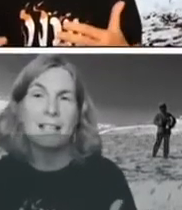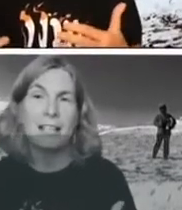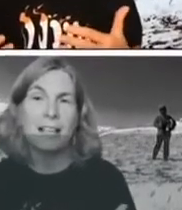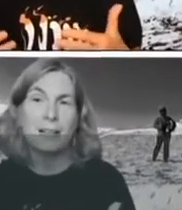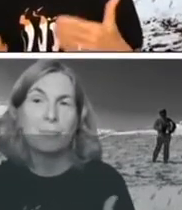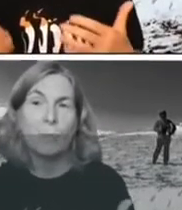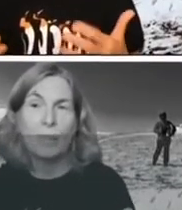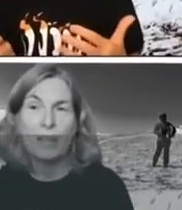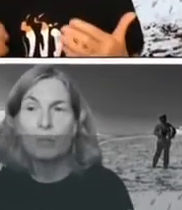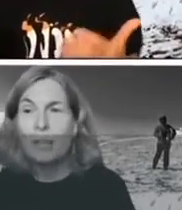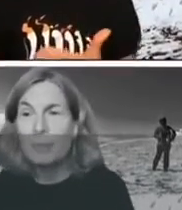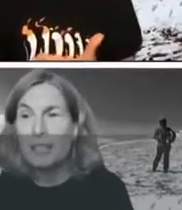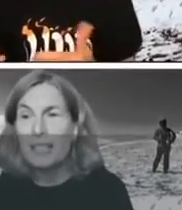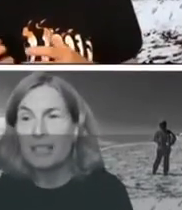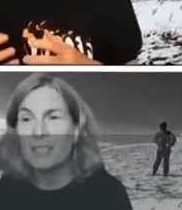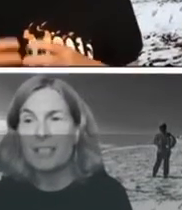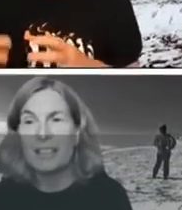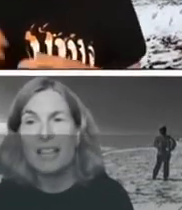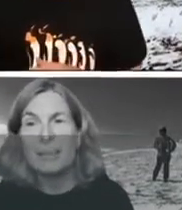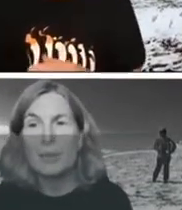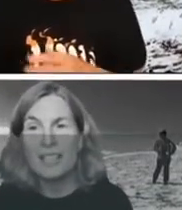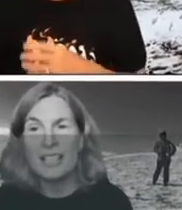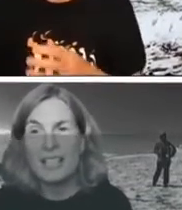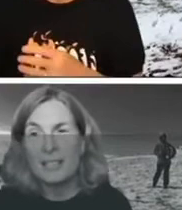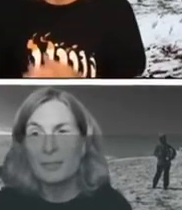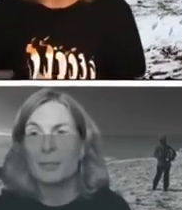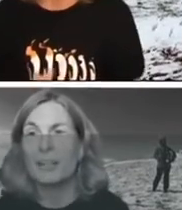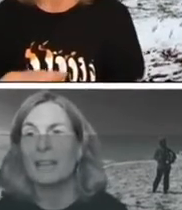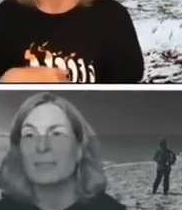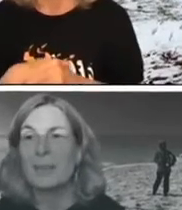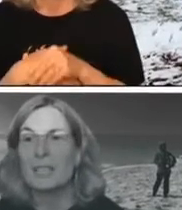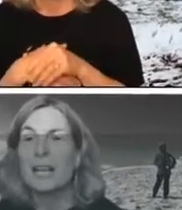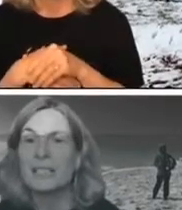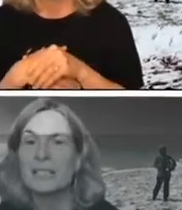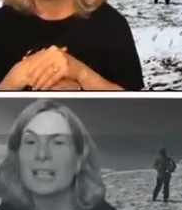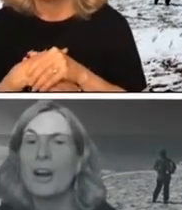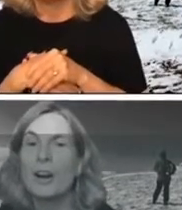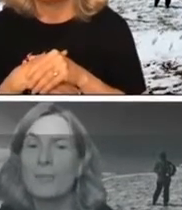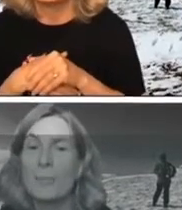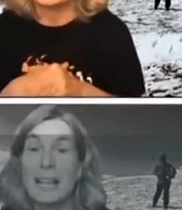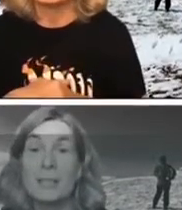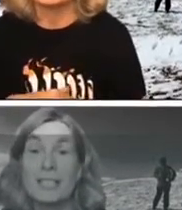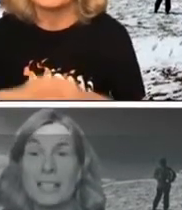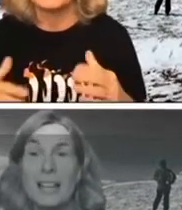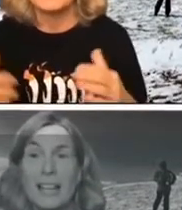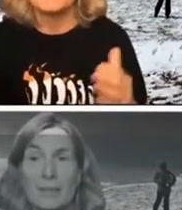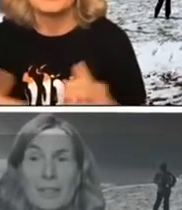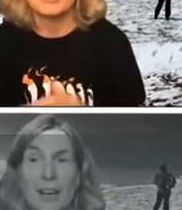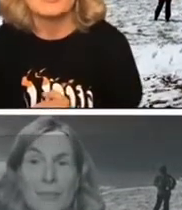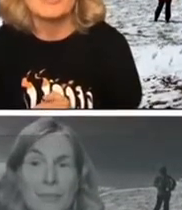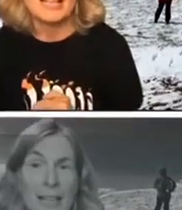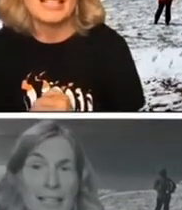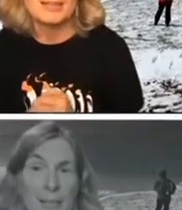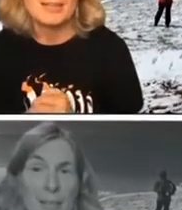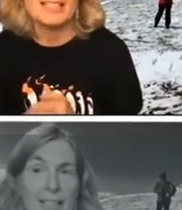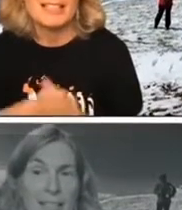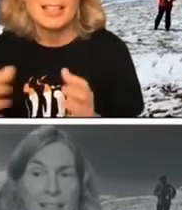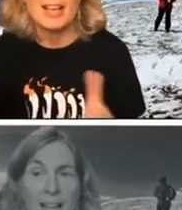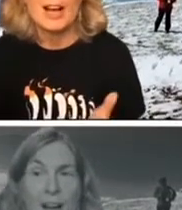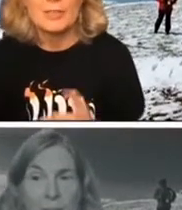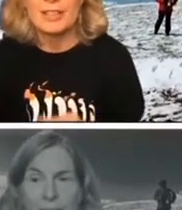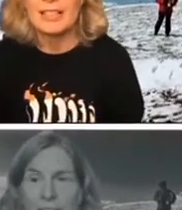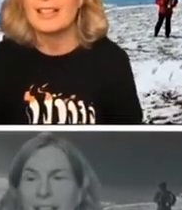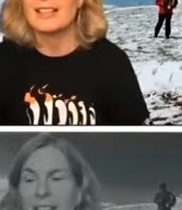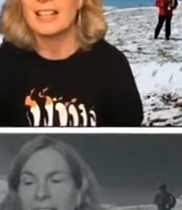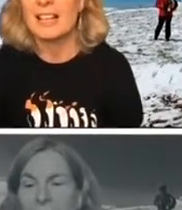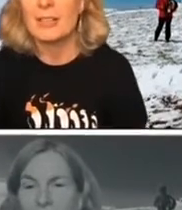en el Océano Austral, porque los albatros tienen que planear con el viento. Al volverse más fuerte el viento, necesitan